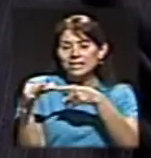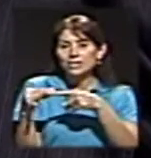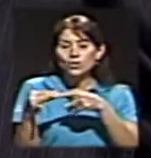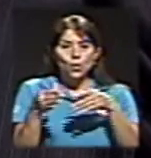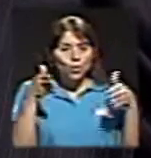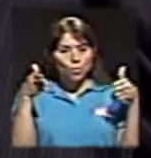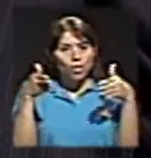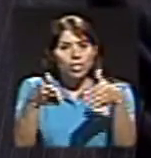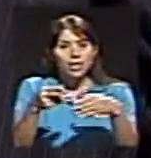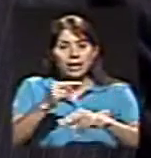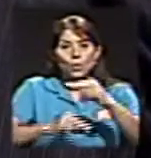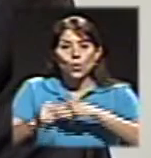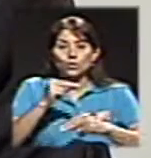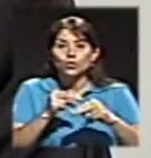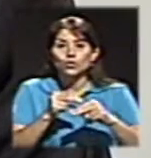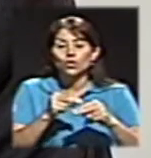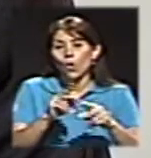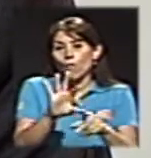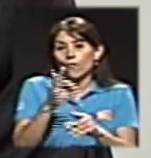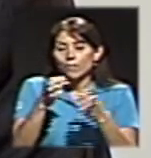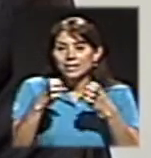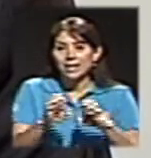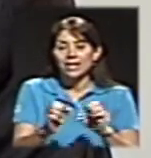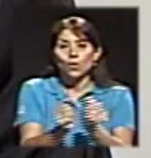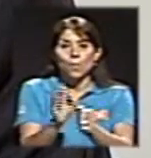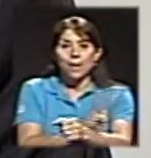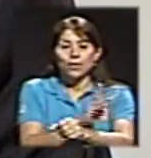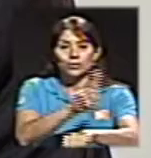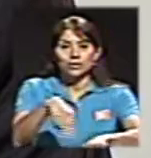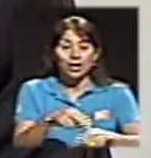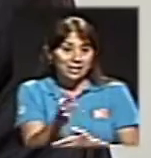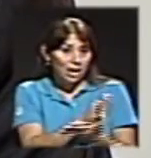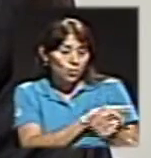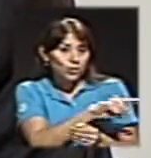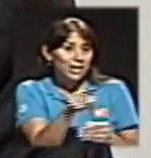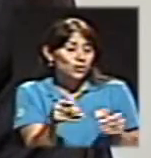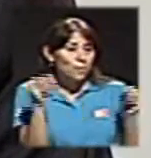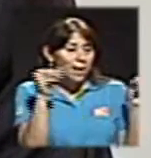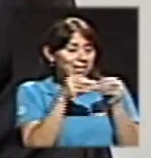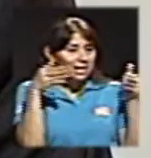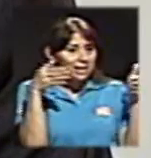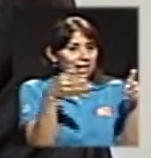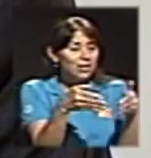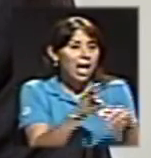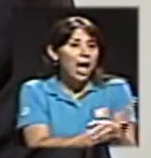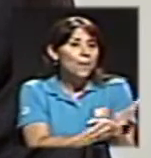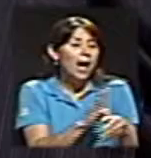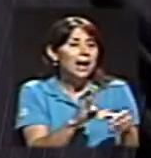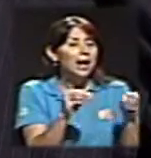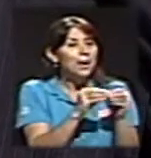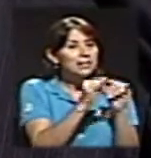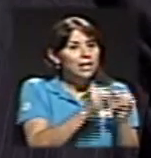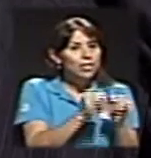comportamientos estratégicos en los bancos regionales. Algunos van más dirigidos a la banca al menudeo, otros van más dirigidos a la banca